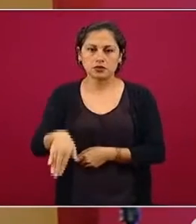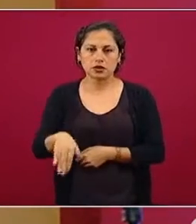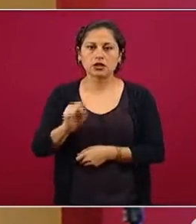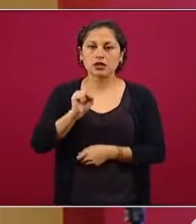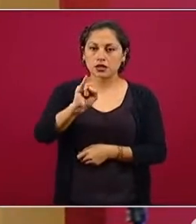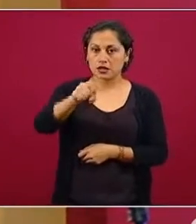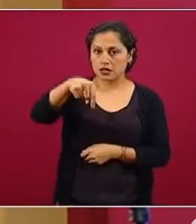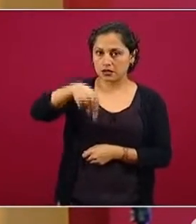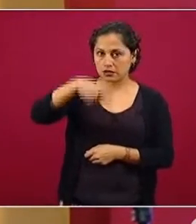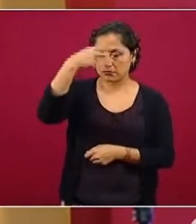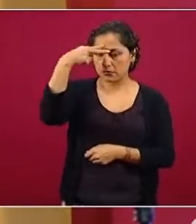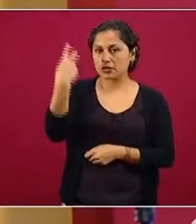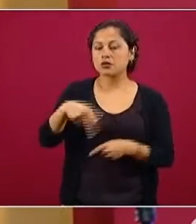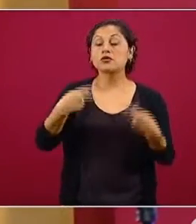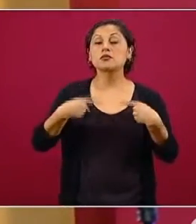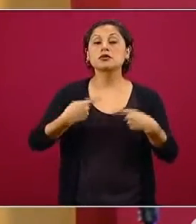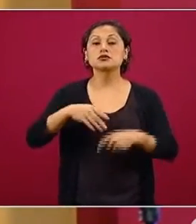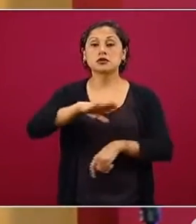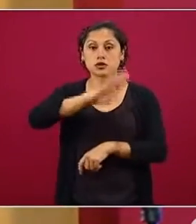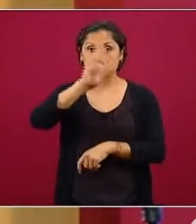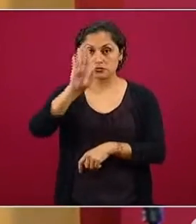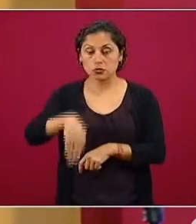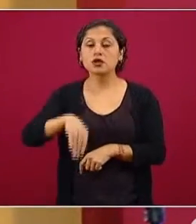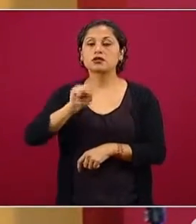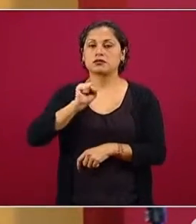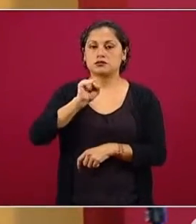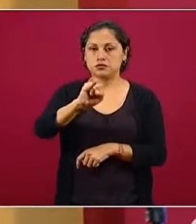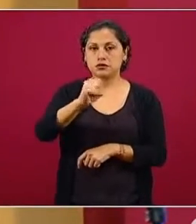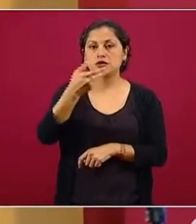COVID además están asociadas